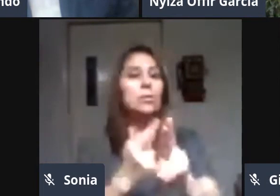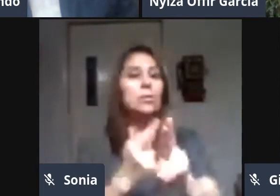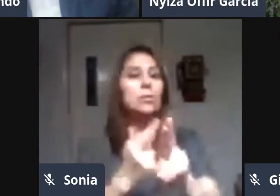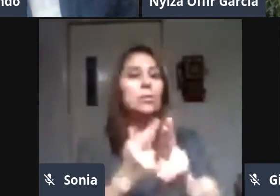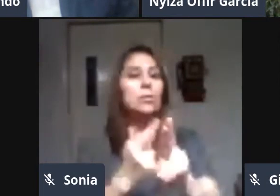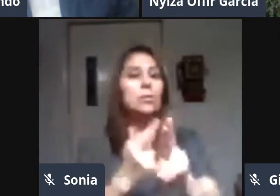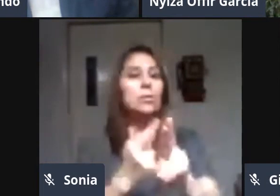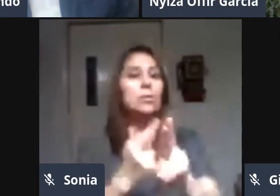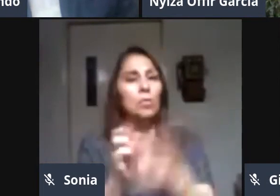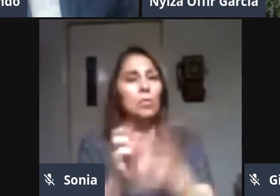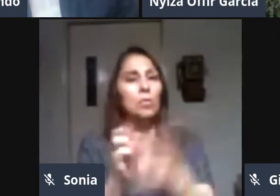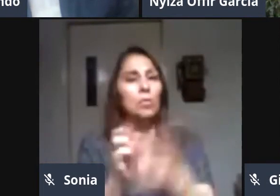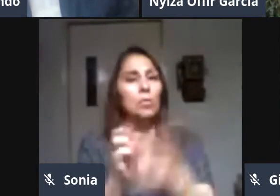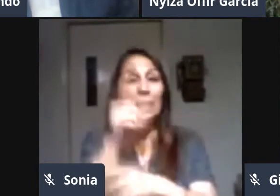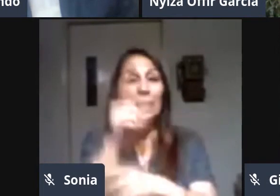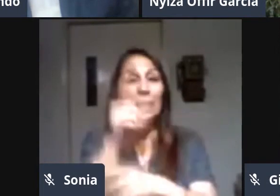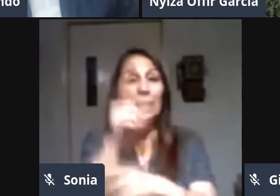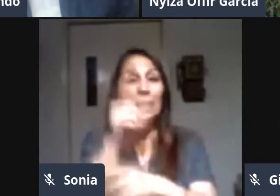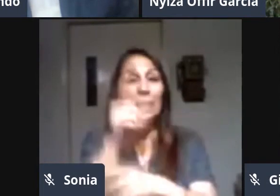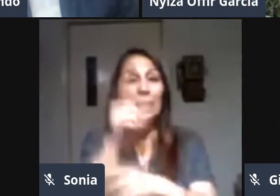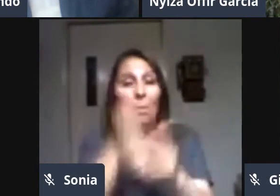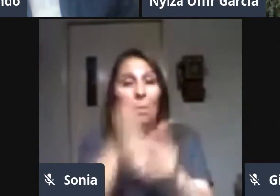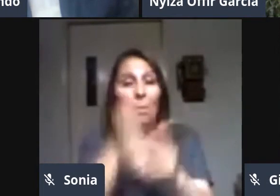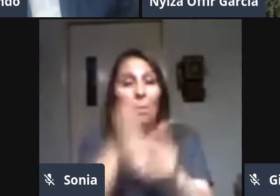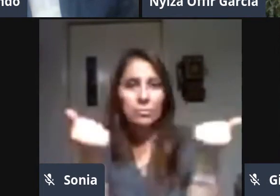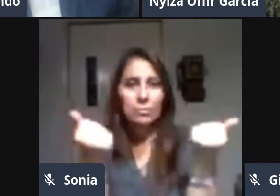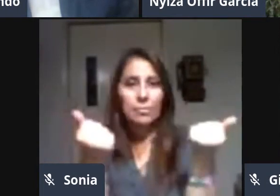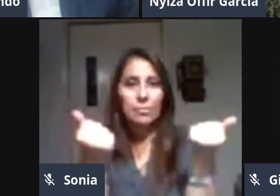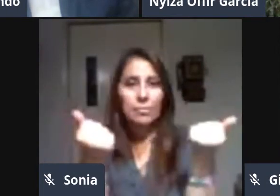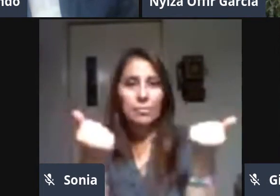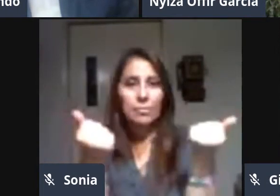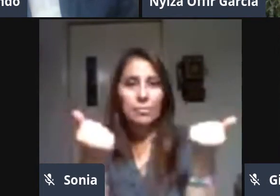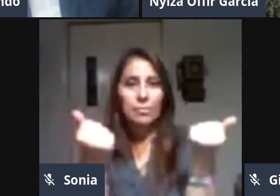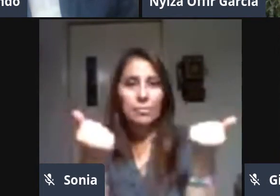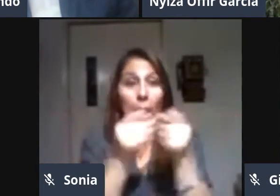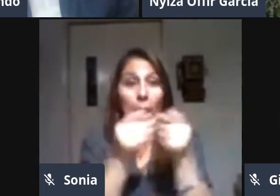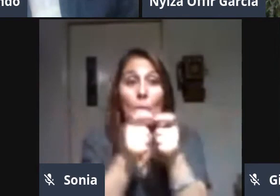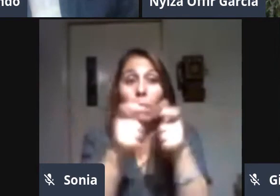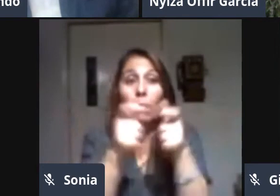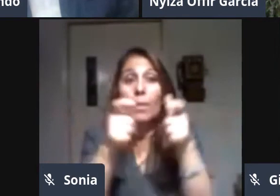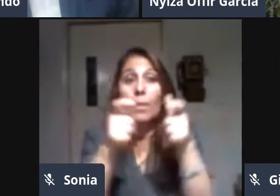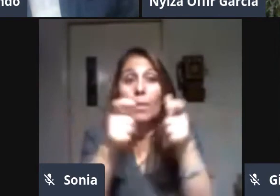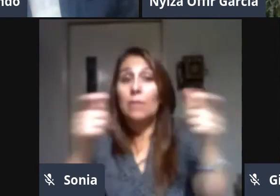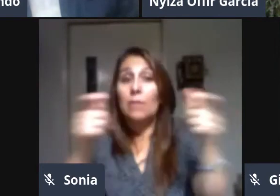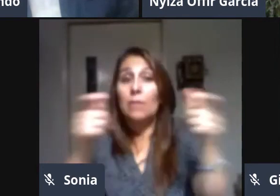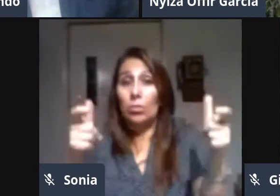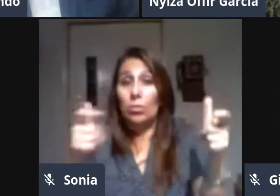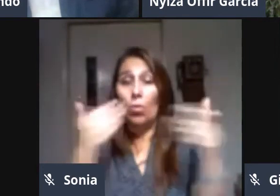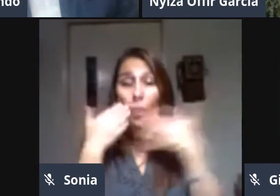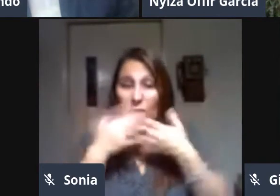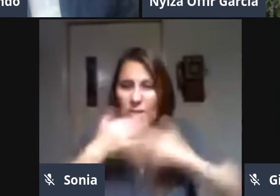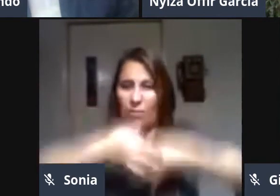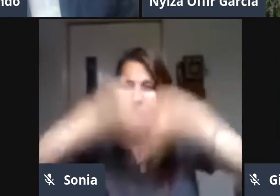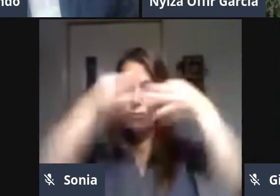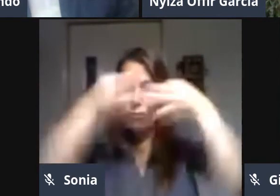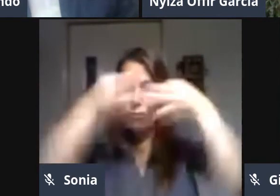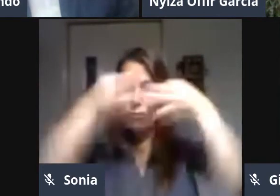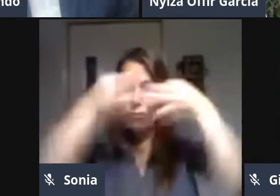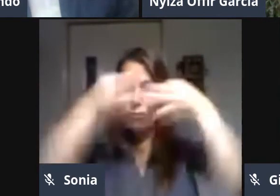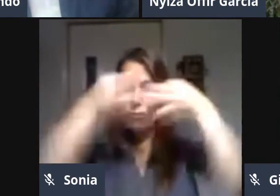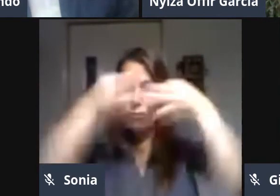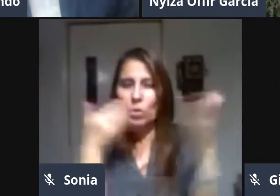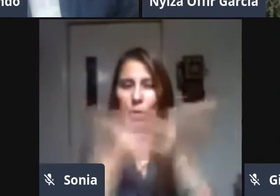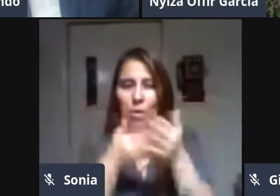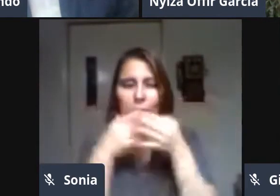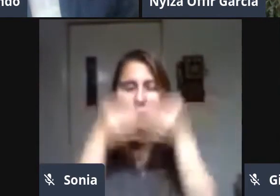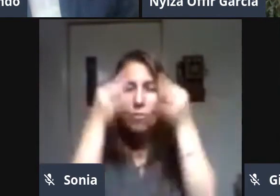y contando y contando cuando se terminen de formalizar las denuncias entonces por eso tal vez la obra de fernando